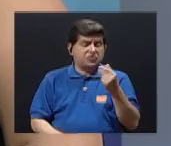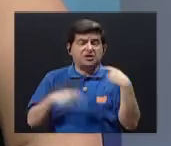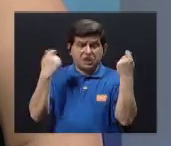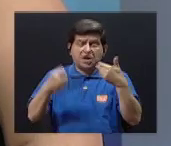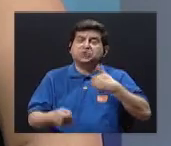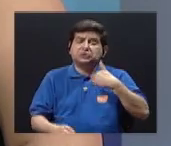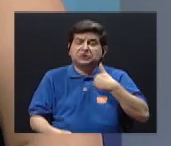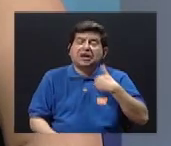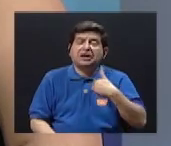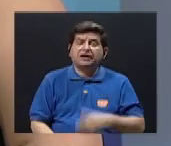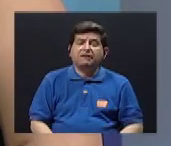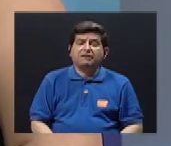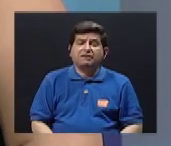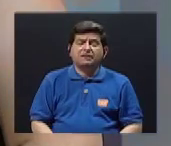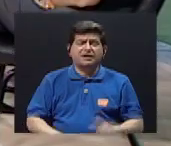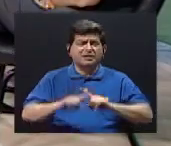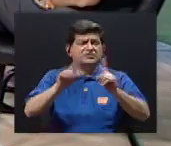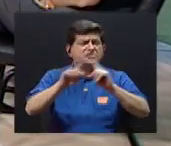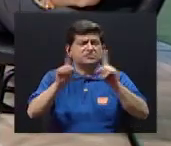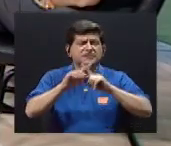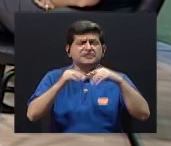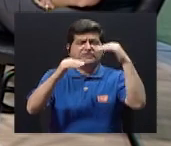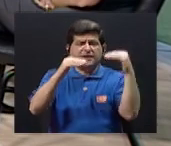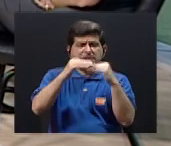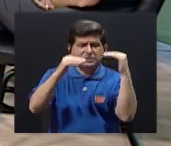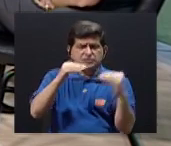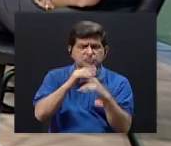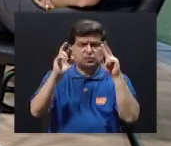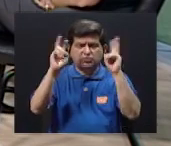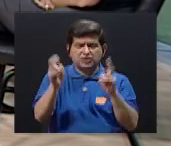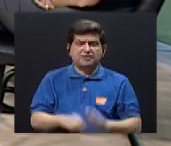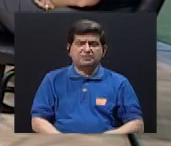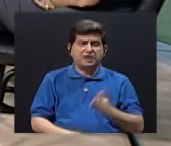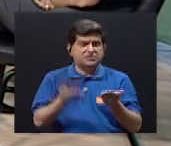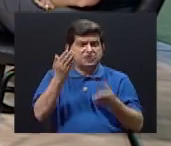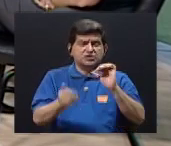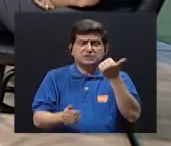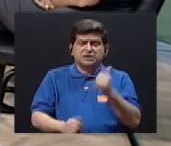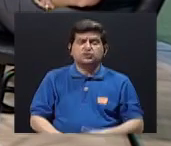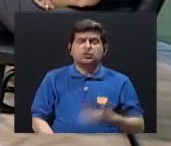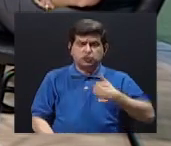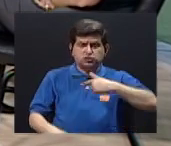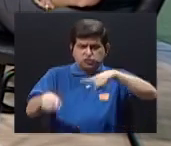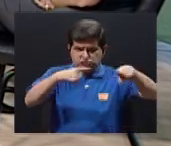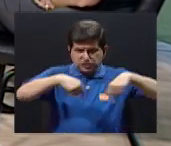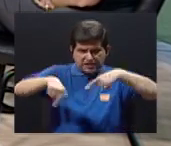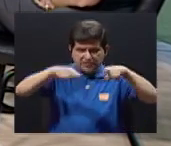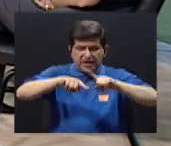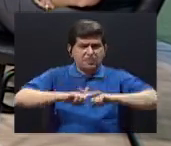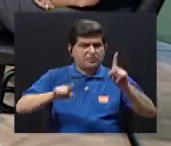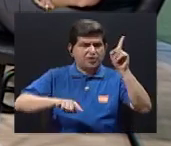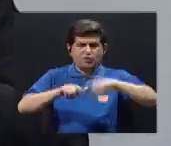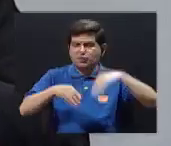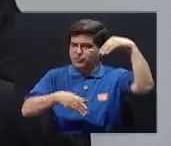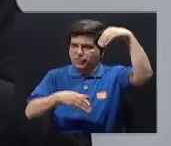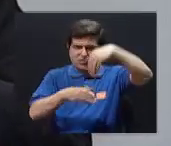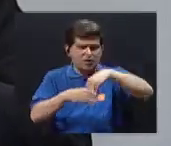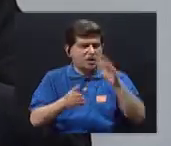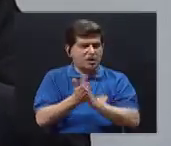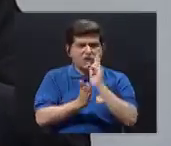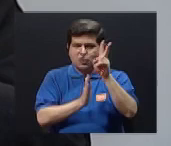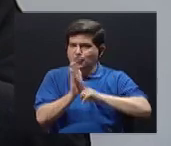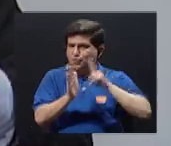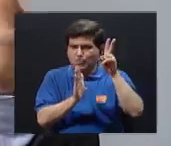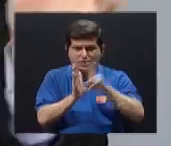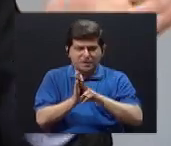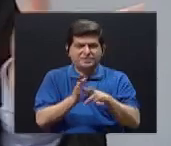Ahora, entonces fuimos armando como varios subtemas e incluso otros que no están grabados pero que no quedaron en el